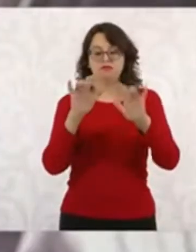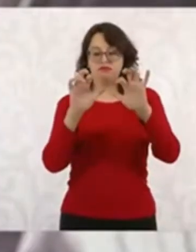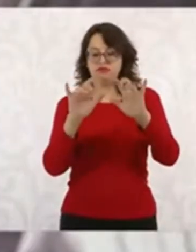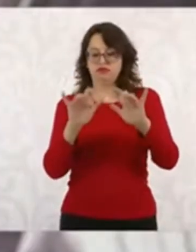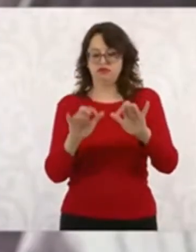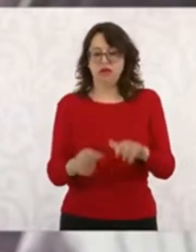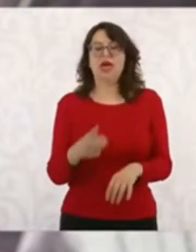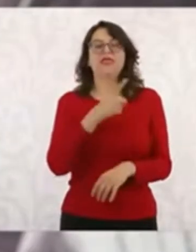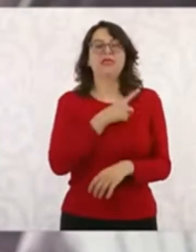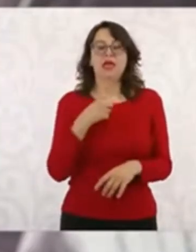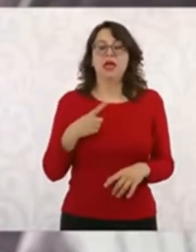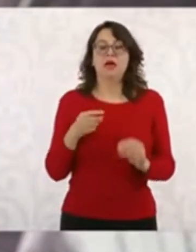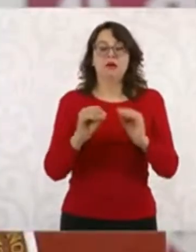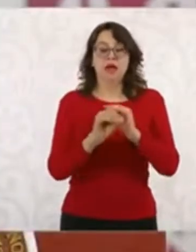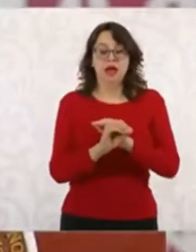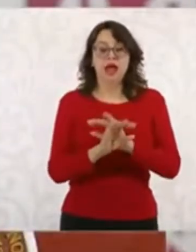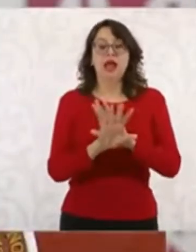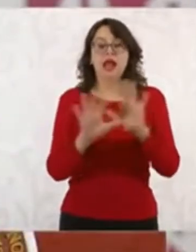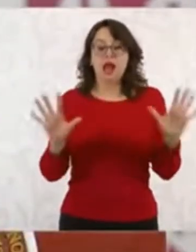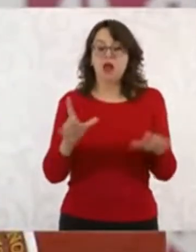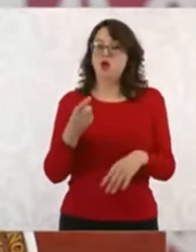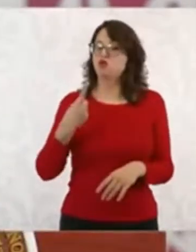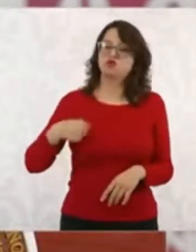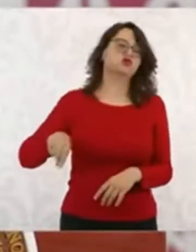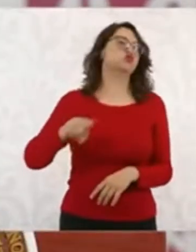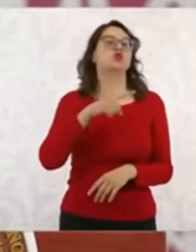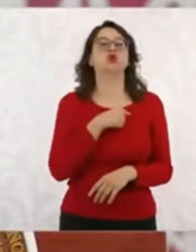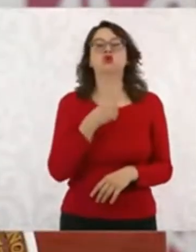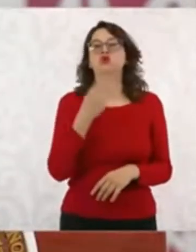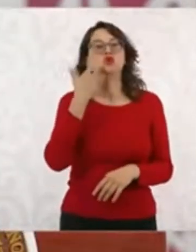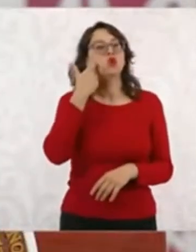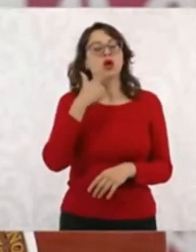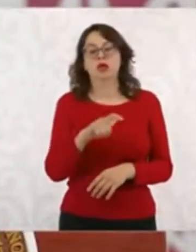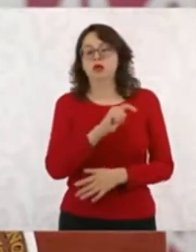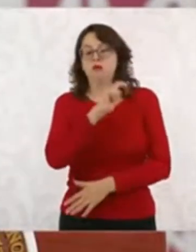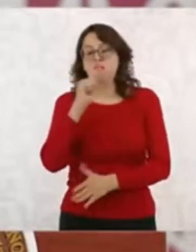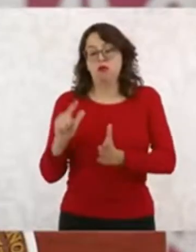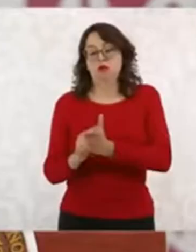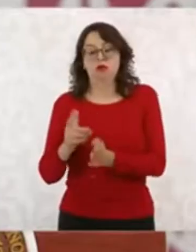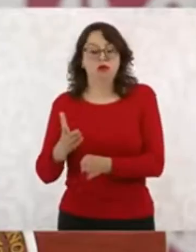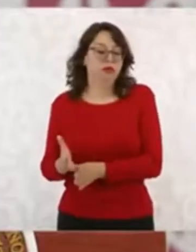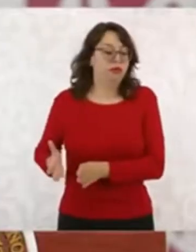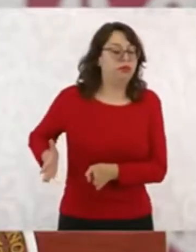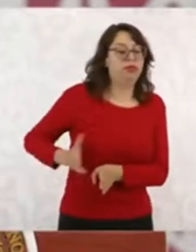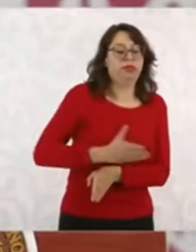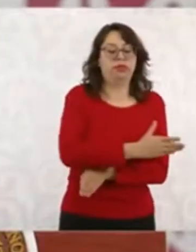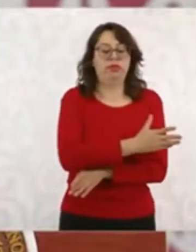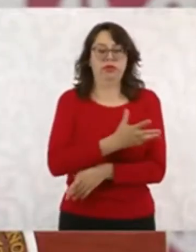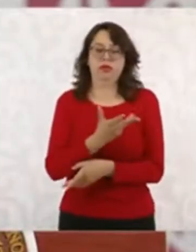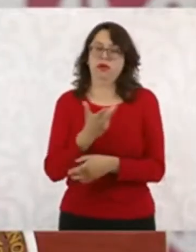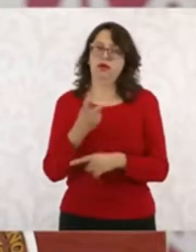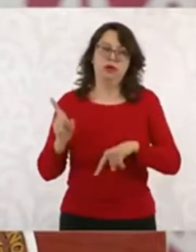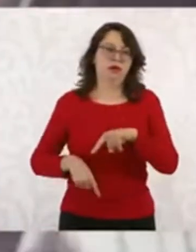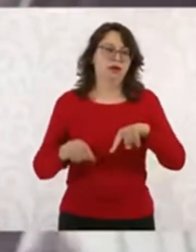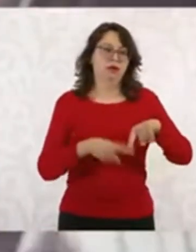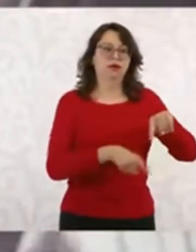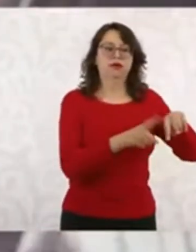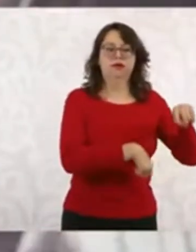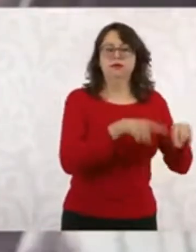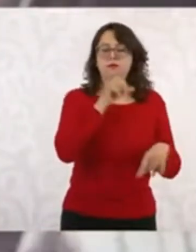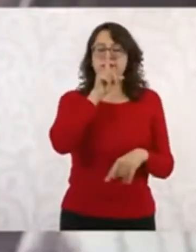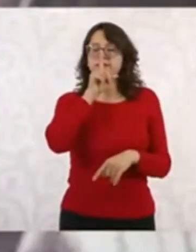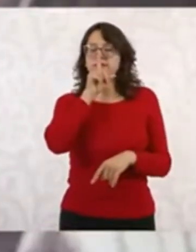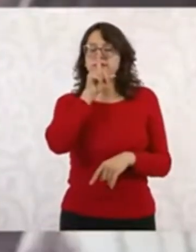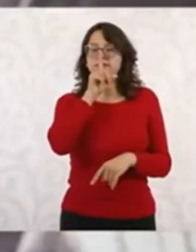no estamos a favor de ningún tipo de retroactividad. Por eso, de manera muy respetuosa y en el ánimo de un